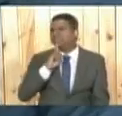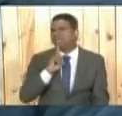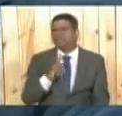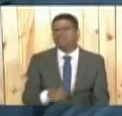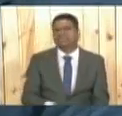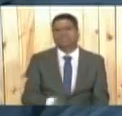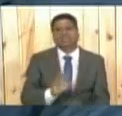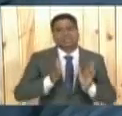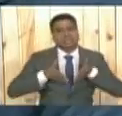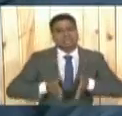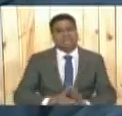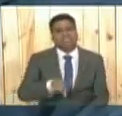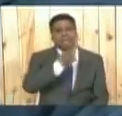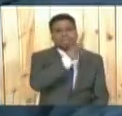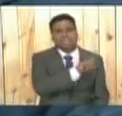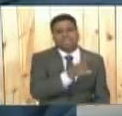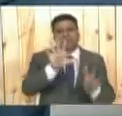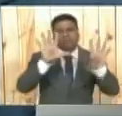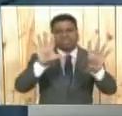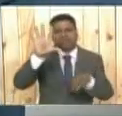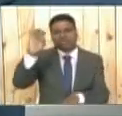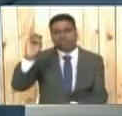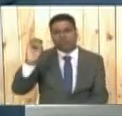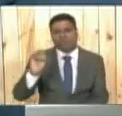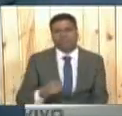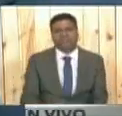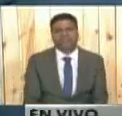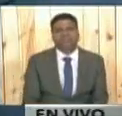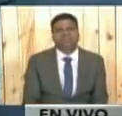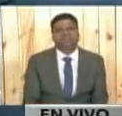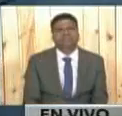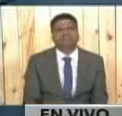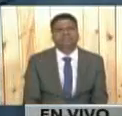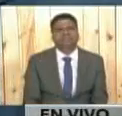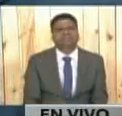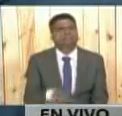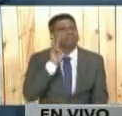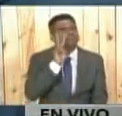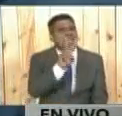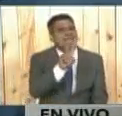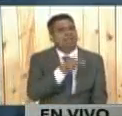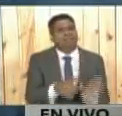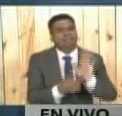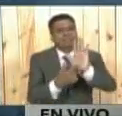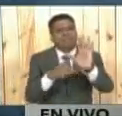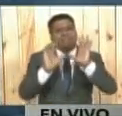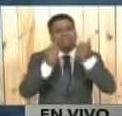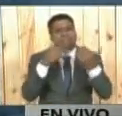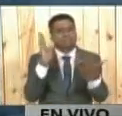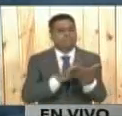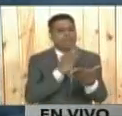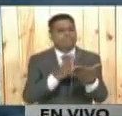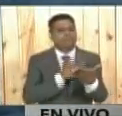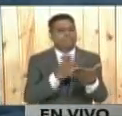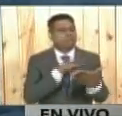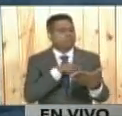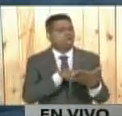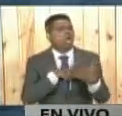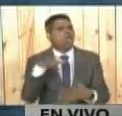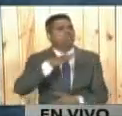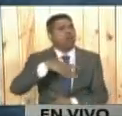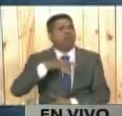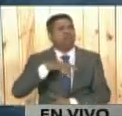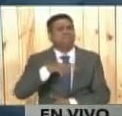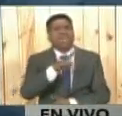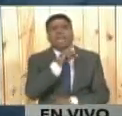él habla, fíjate Ernesto, ajá, en la introducción él habla de dónde viene el término de la salsa.